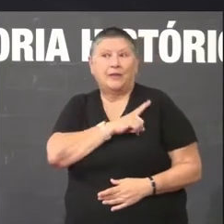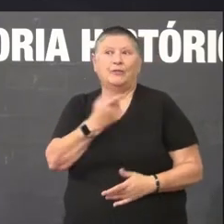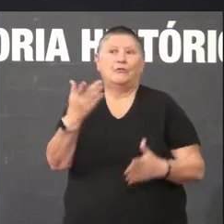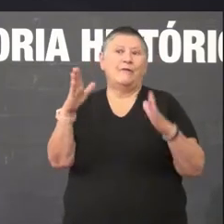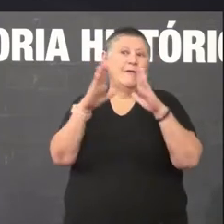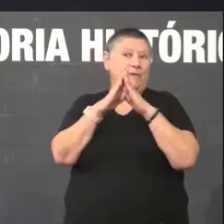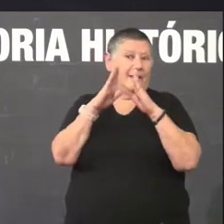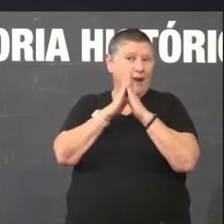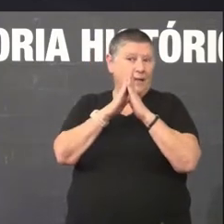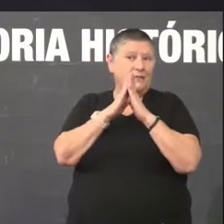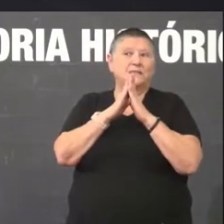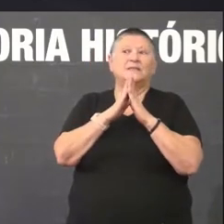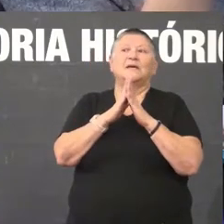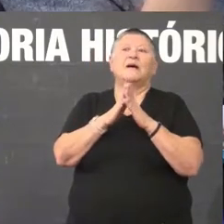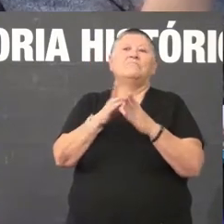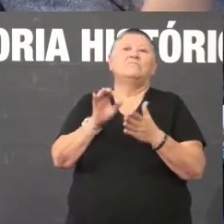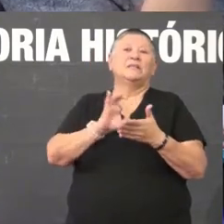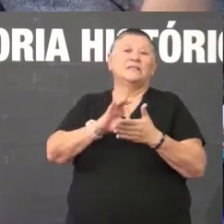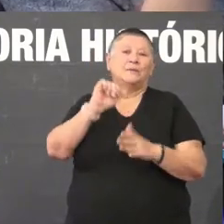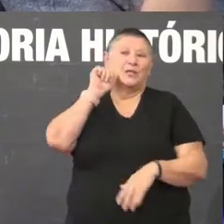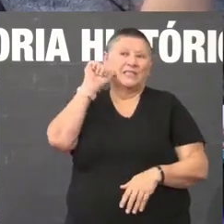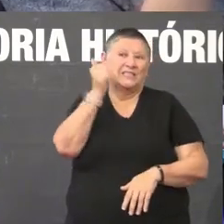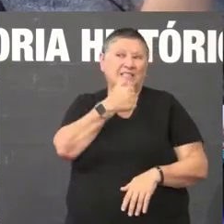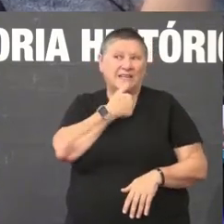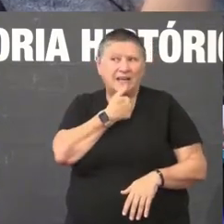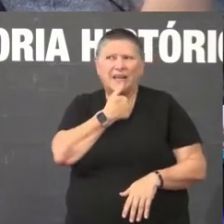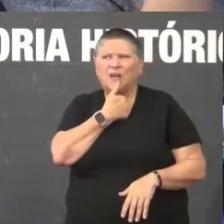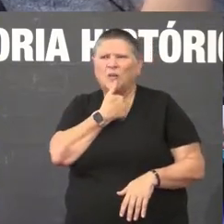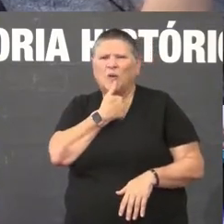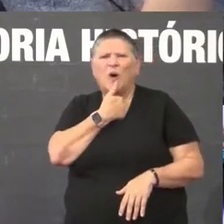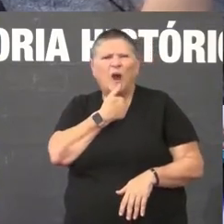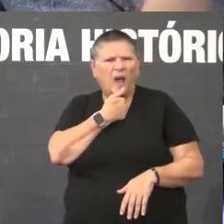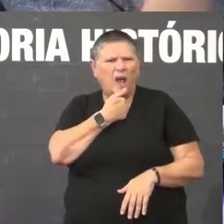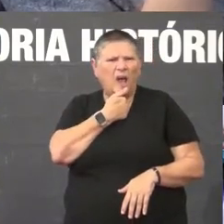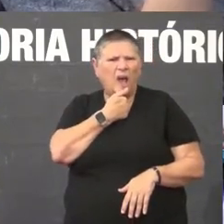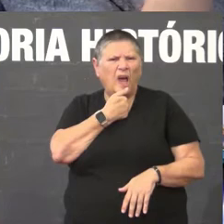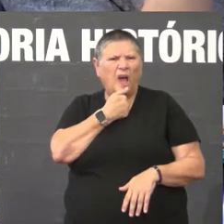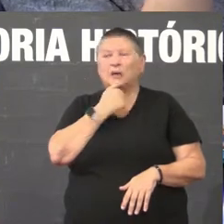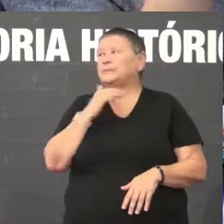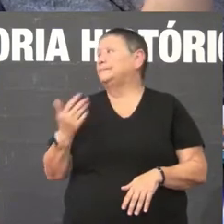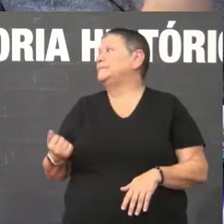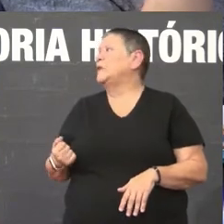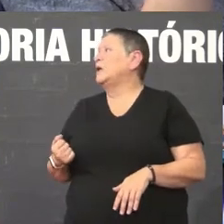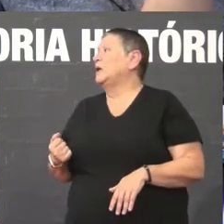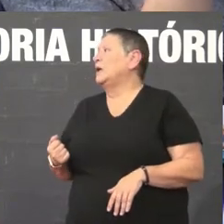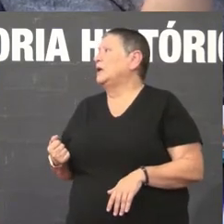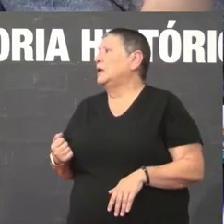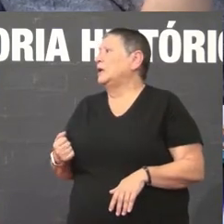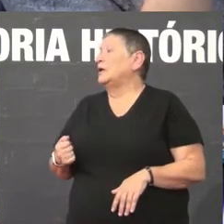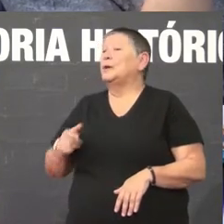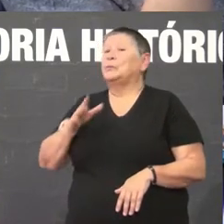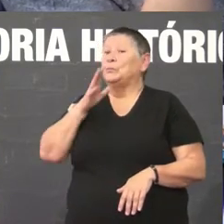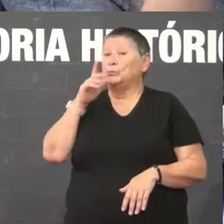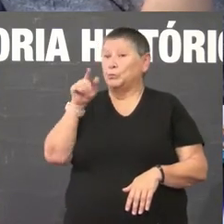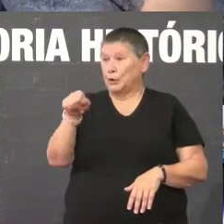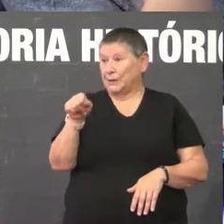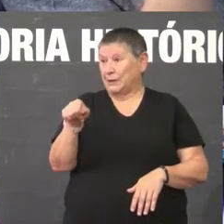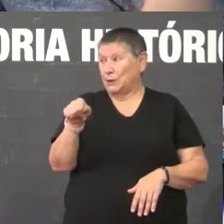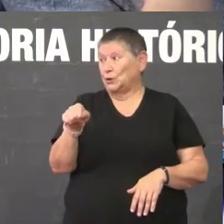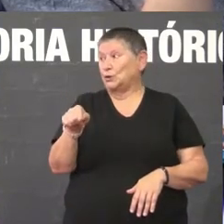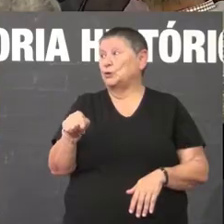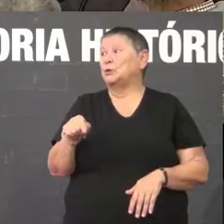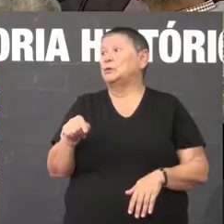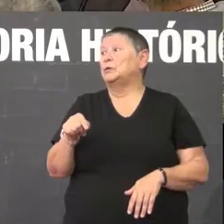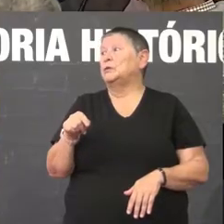iglesia, aos servicios secretos, a prensa comprada, e, polo tanto, un